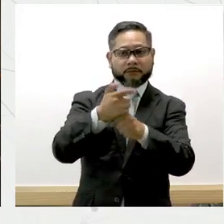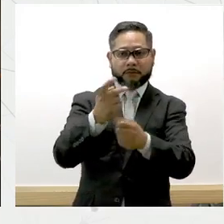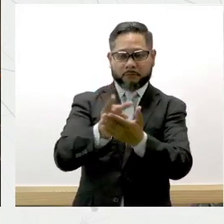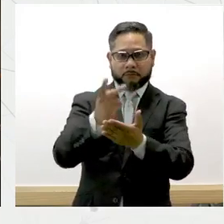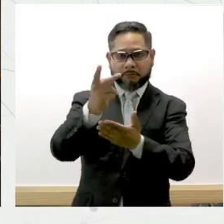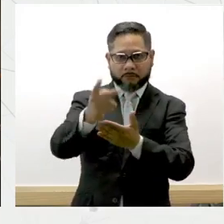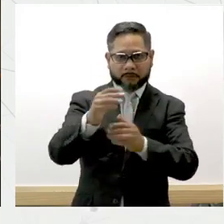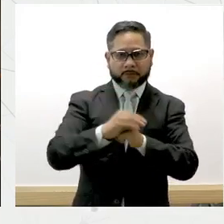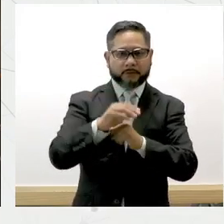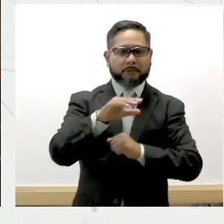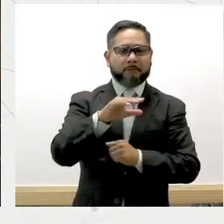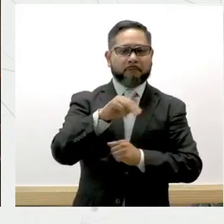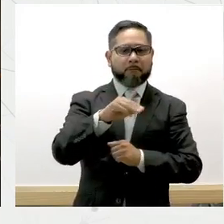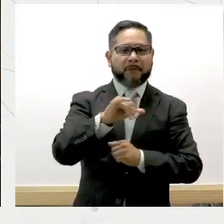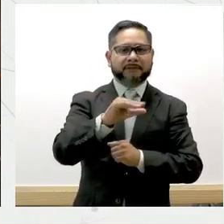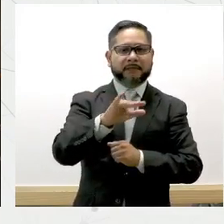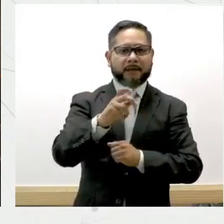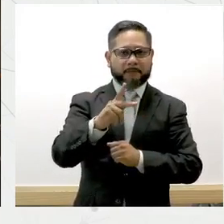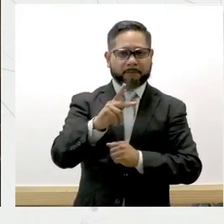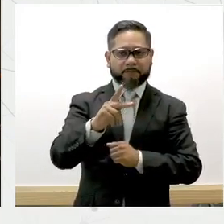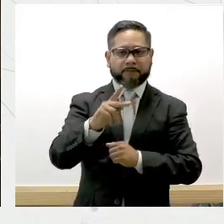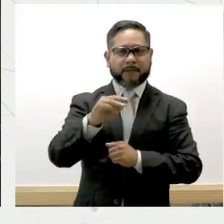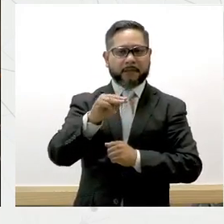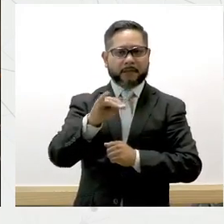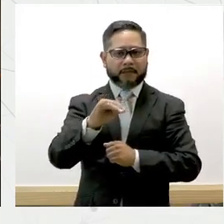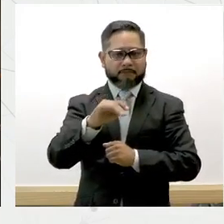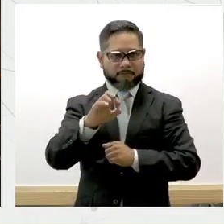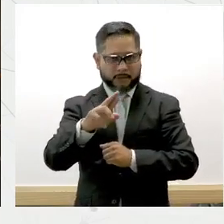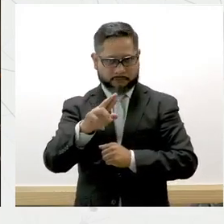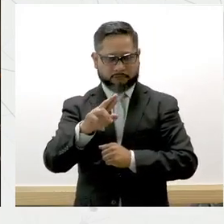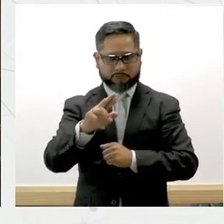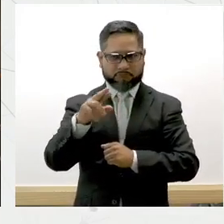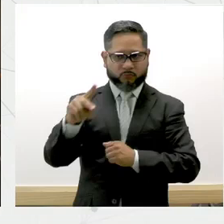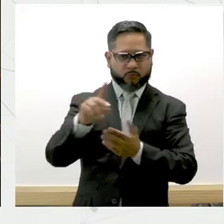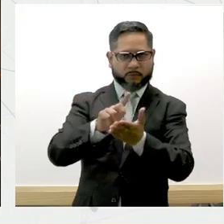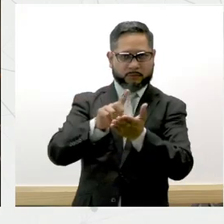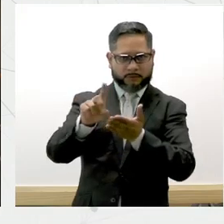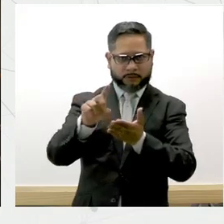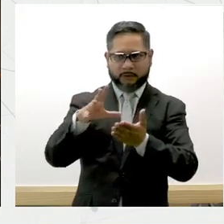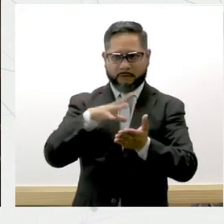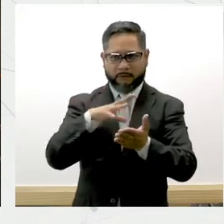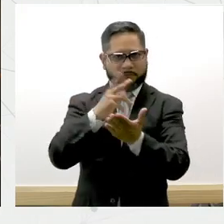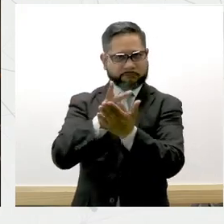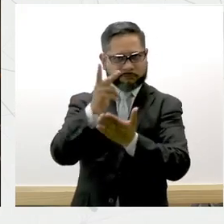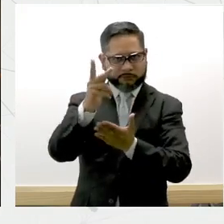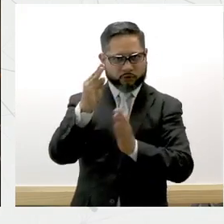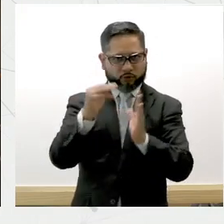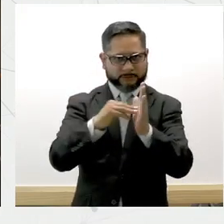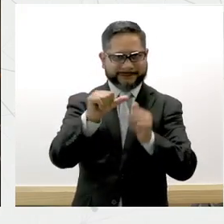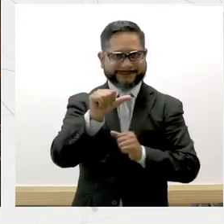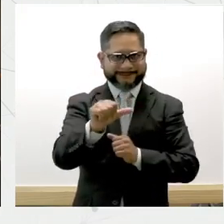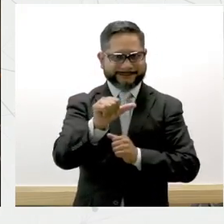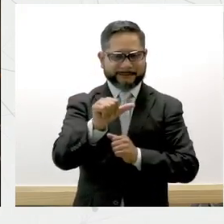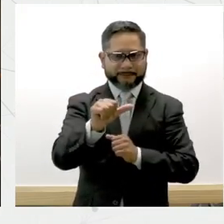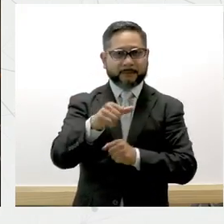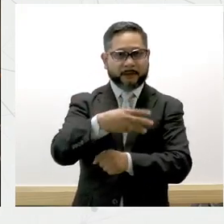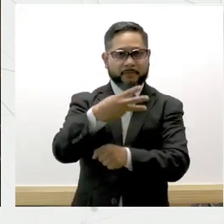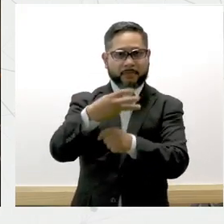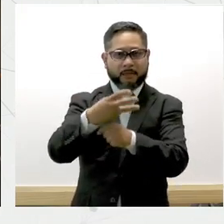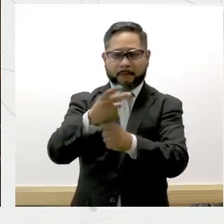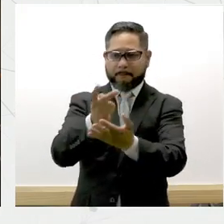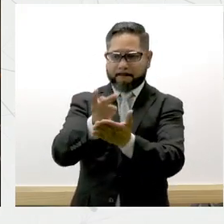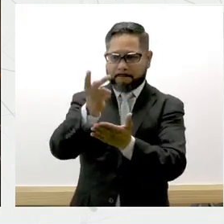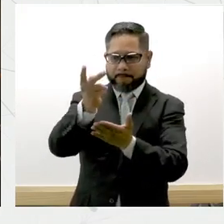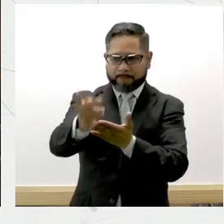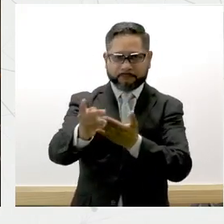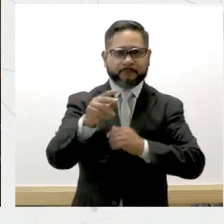Mir al mejor libro de derecho local, Innovadora Pública Destacada 2016 y tercer premio Ferran Termes